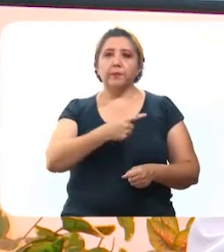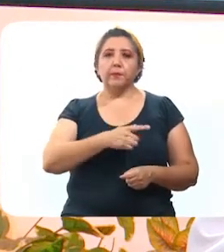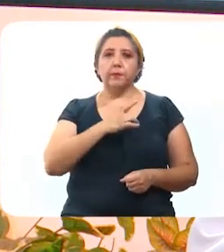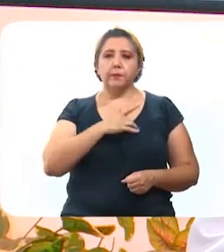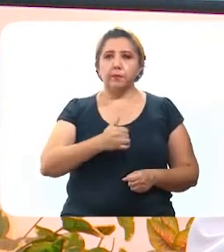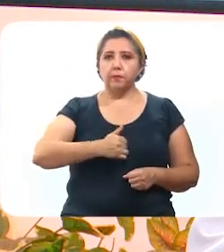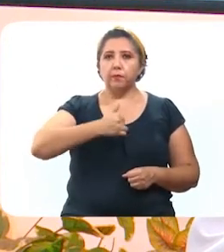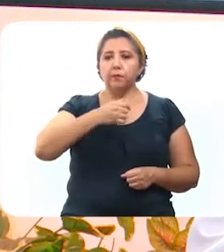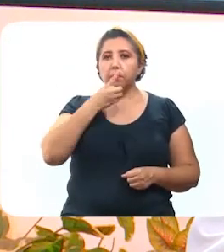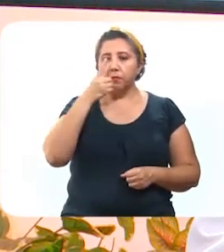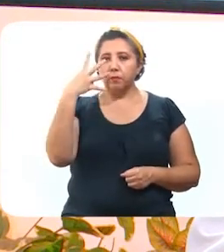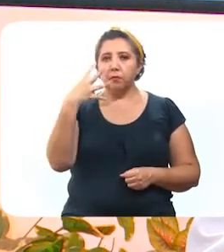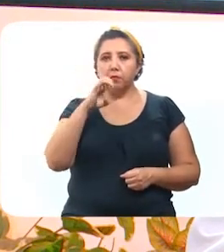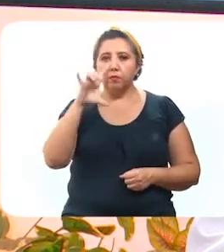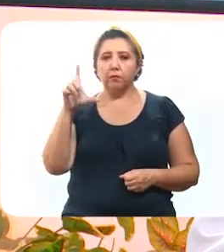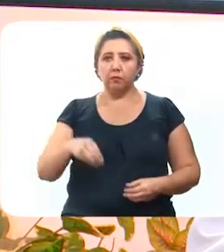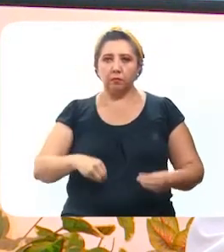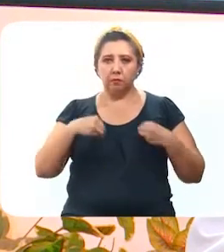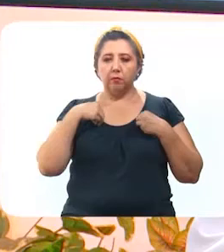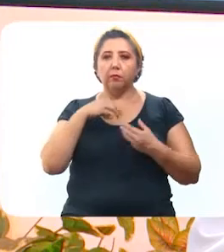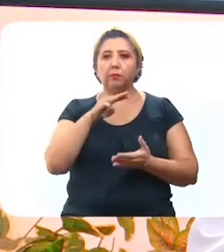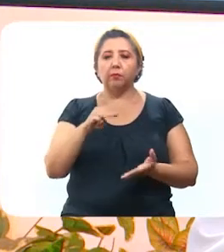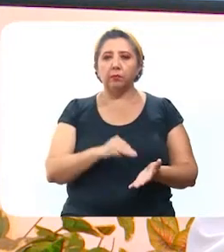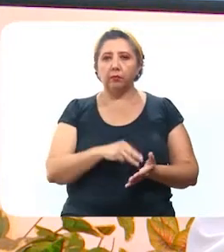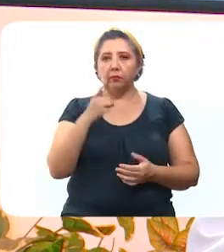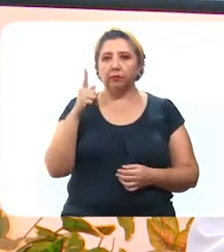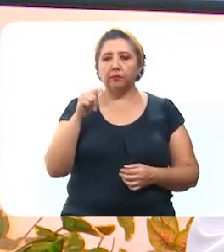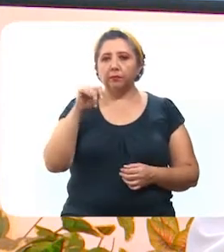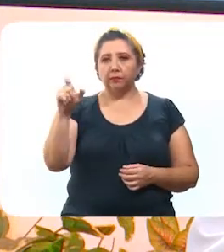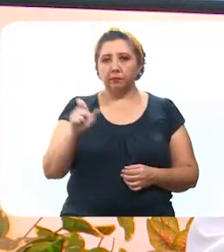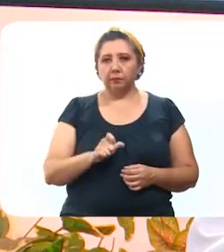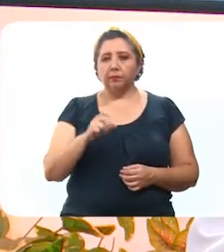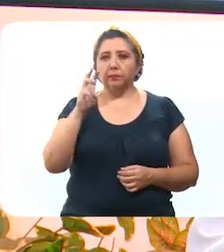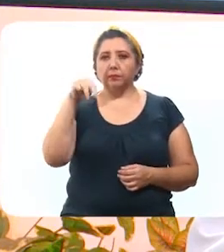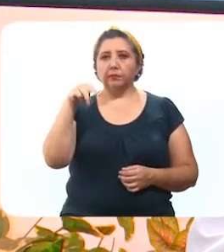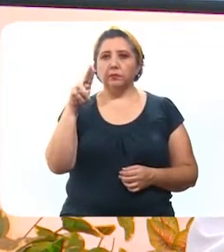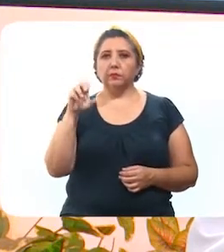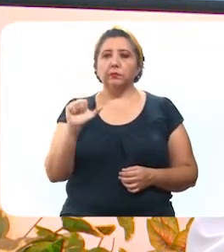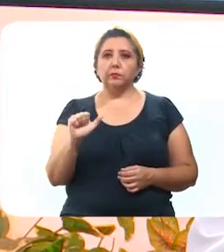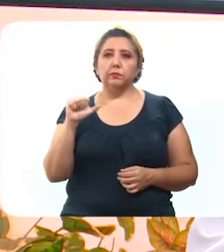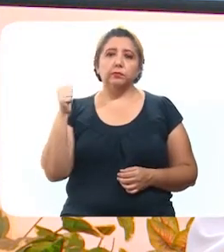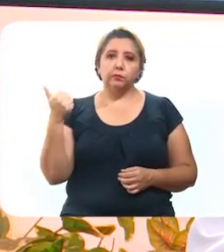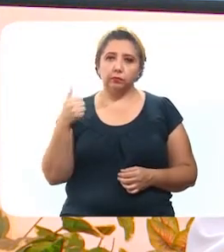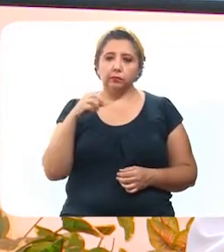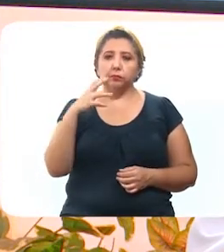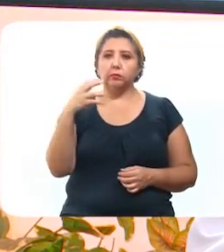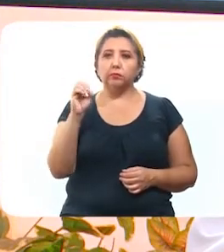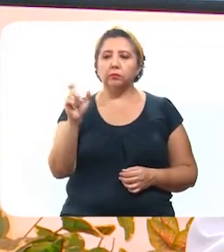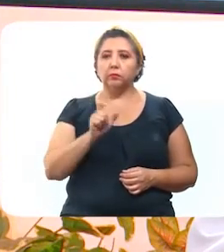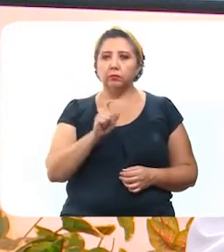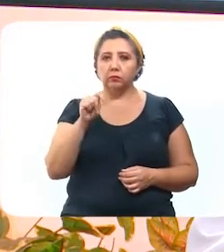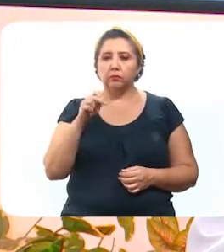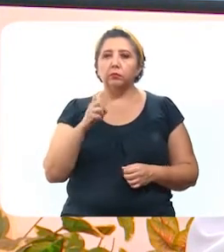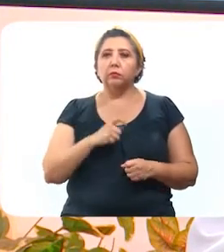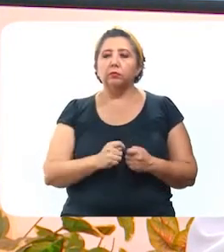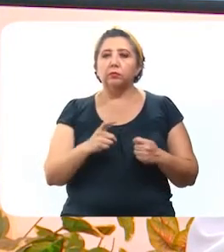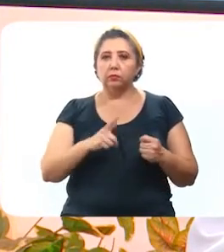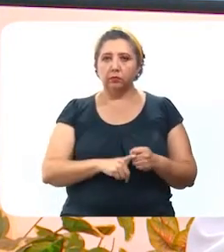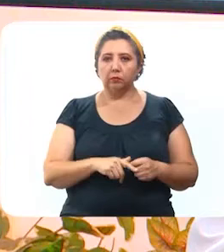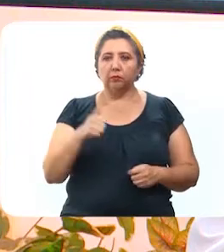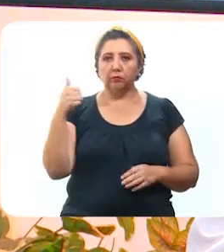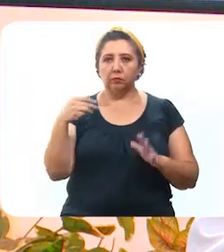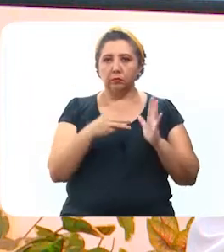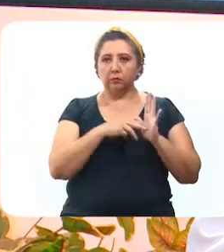hipertensión arterial. 4 de ellos residían en Mérida, 1 más en Tecash, Muna y 1 más en Oxuscap. En total ya